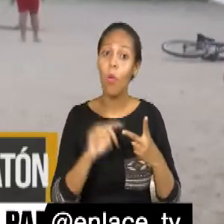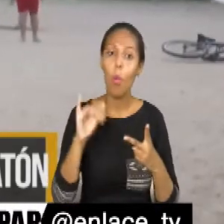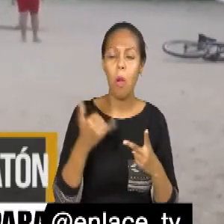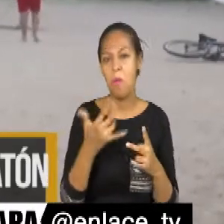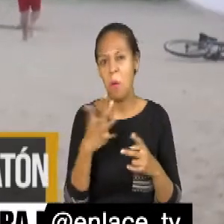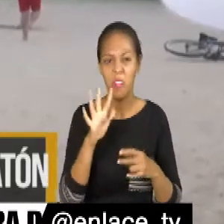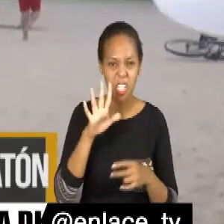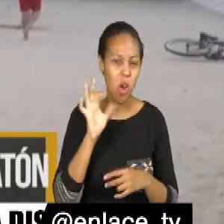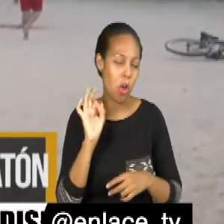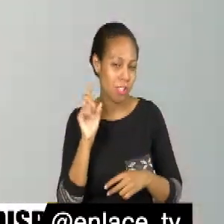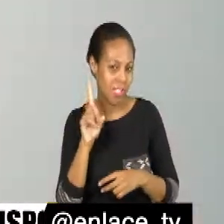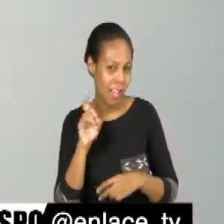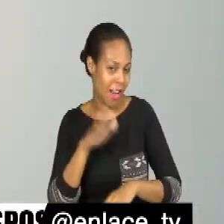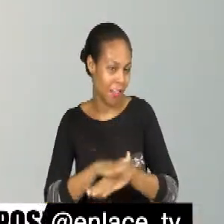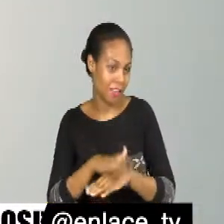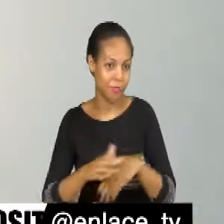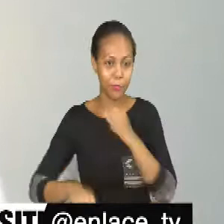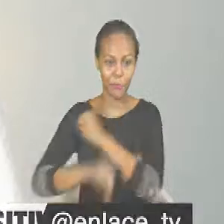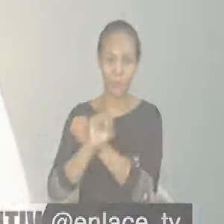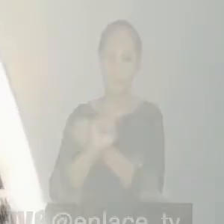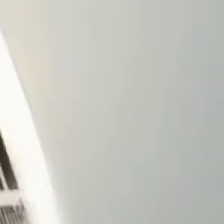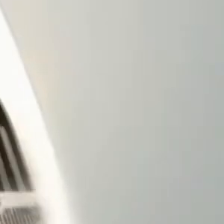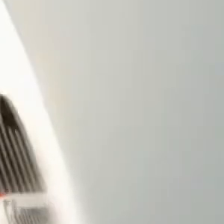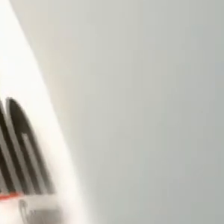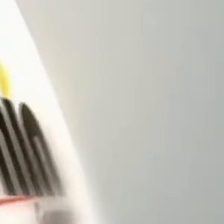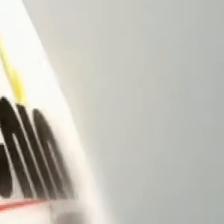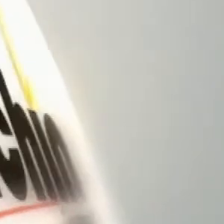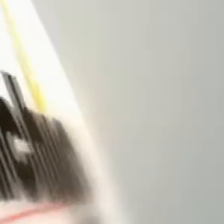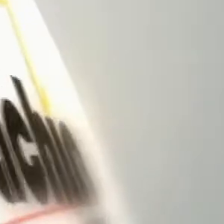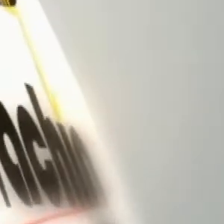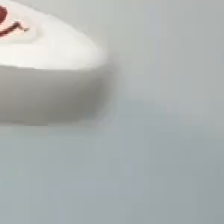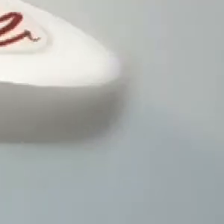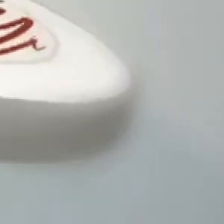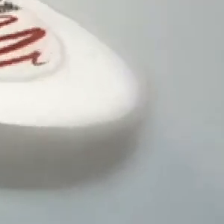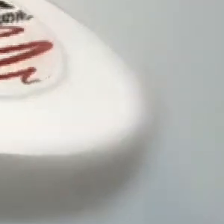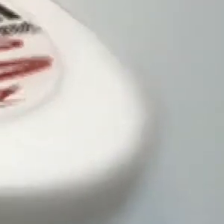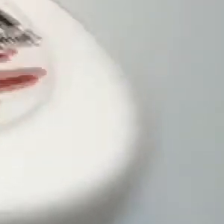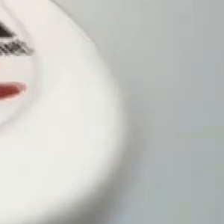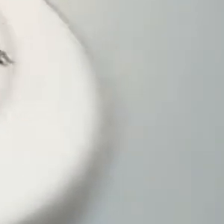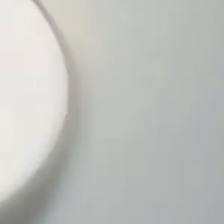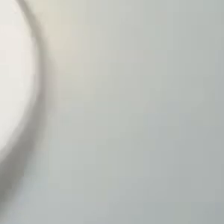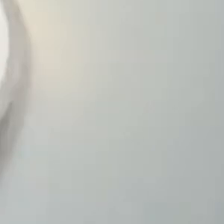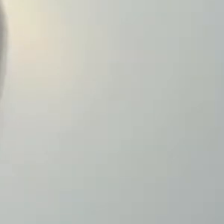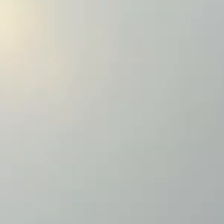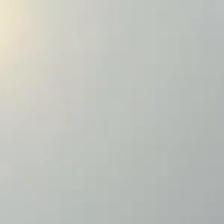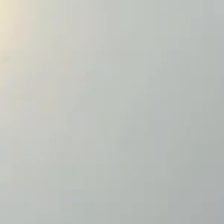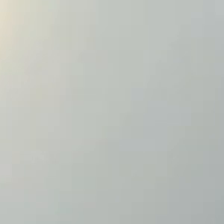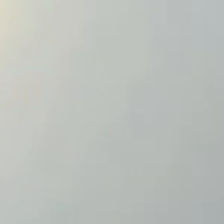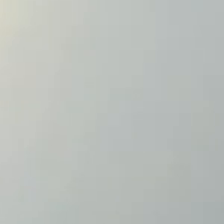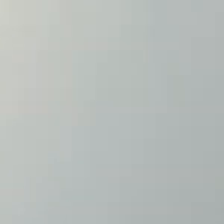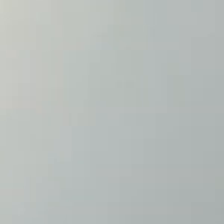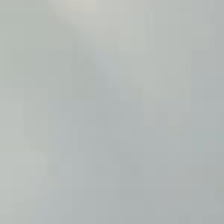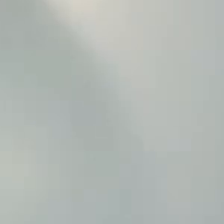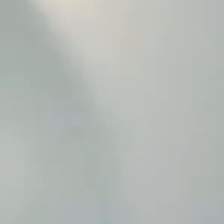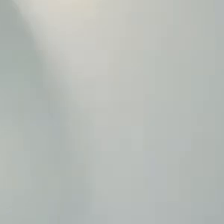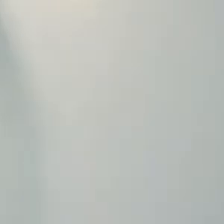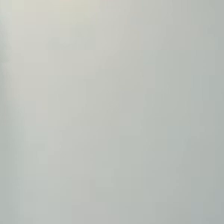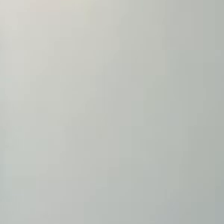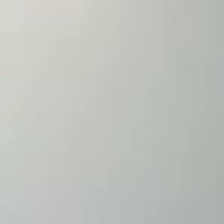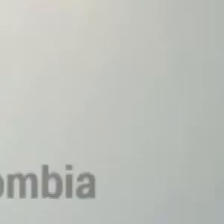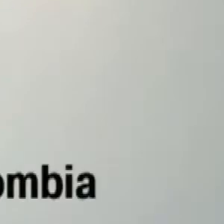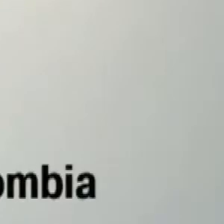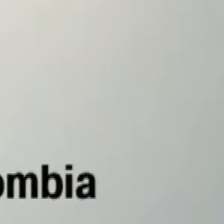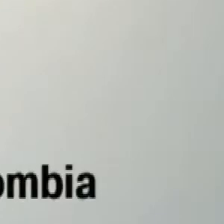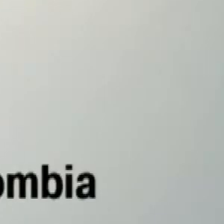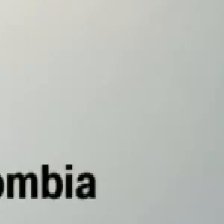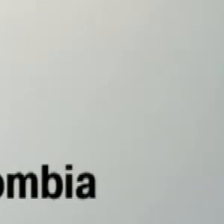de la tarde a los partidos. Hasta aquí los deportes, con el patrocinio de Restaurante El Machín Gourmet, ahora en su nueva sede en